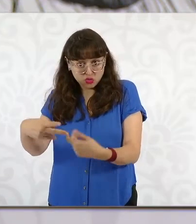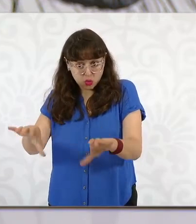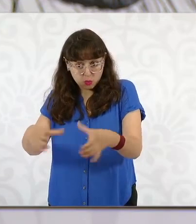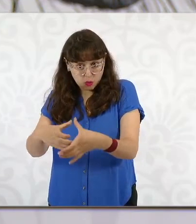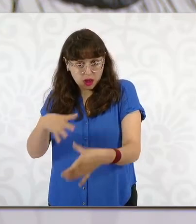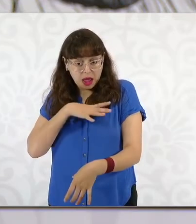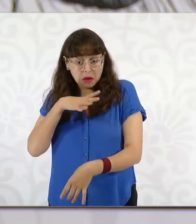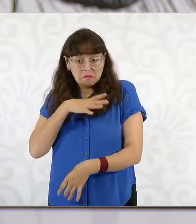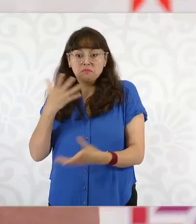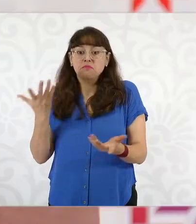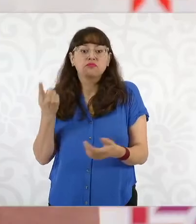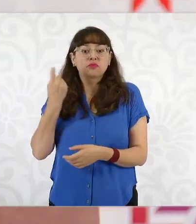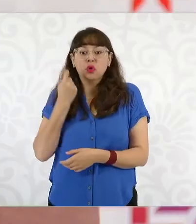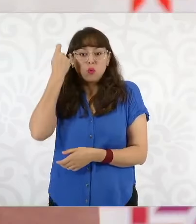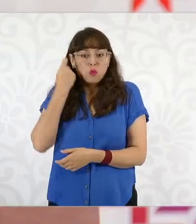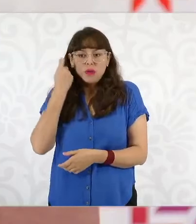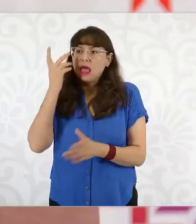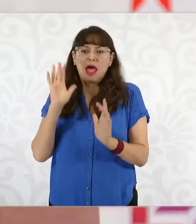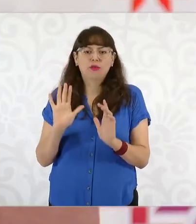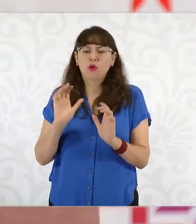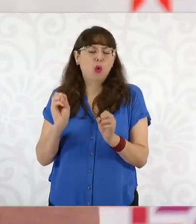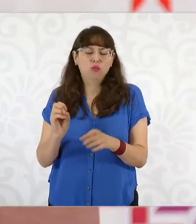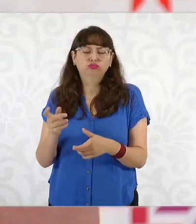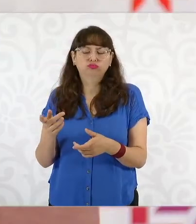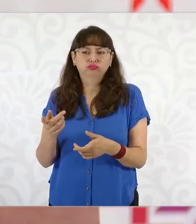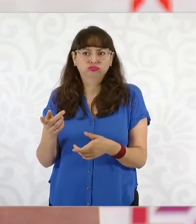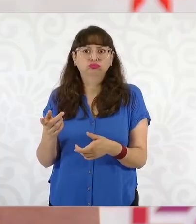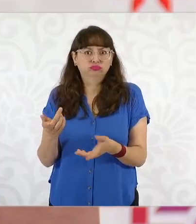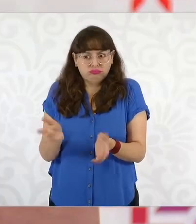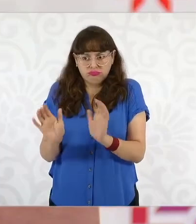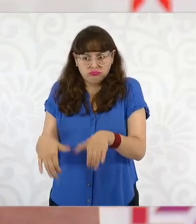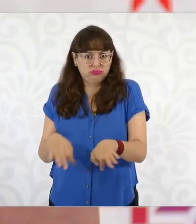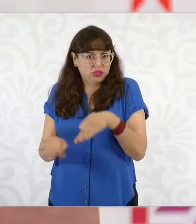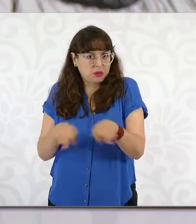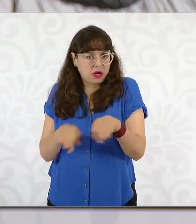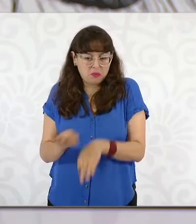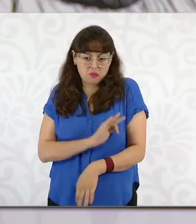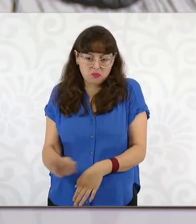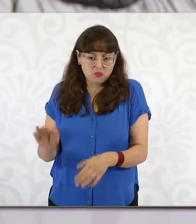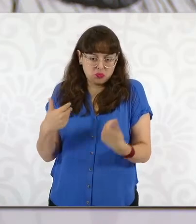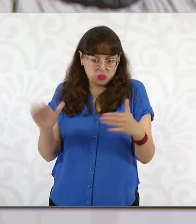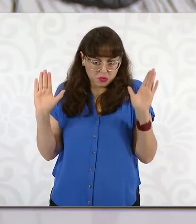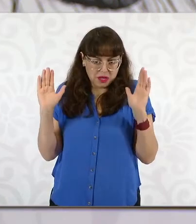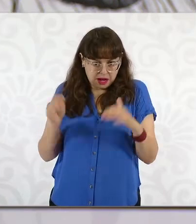de Coajinicuilapa, pues atienda los consultorios de esta zona de Guerrero.